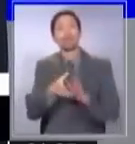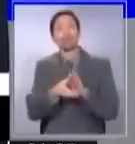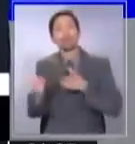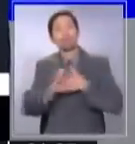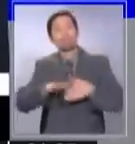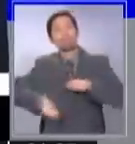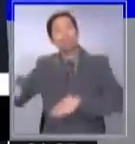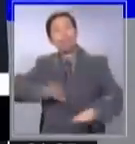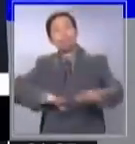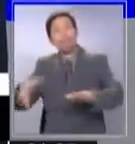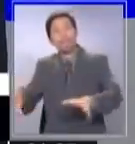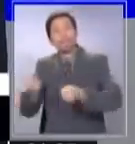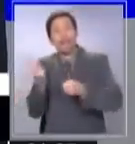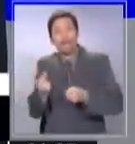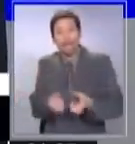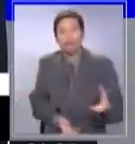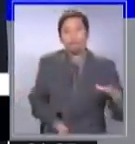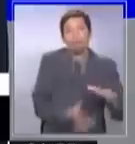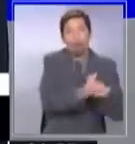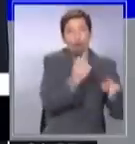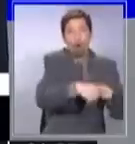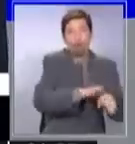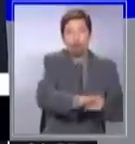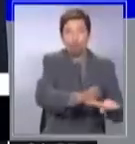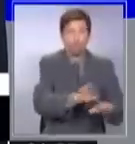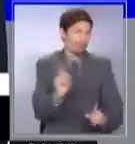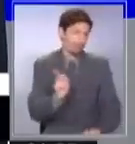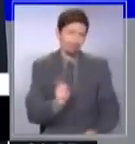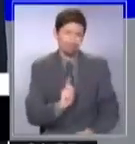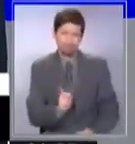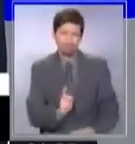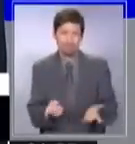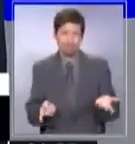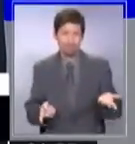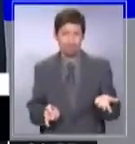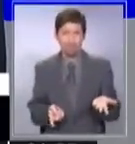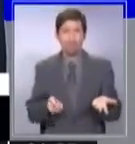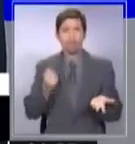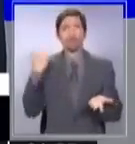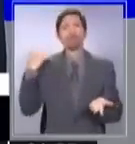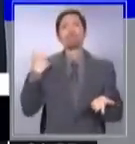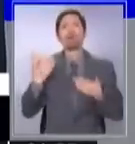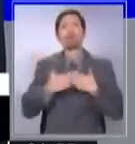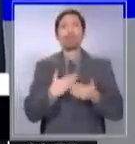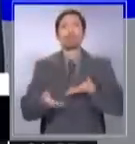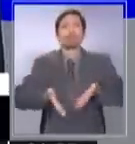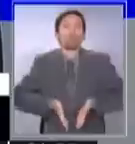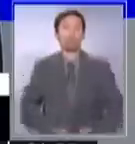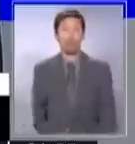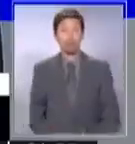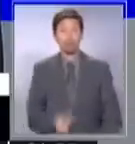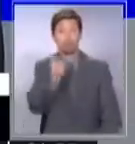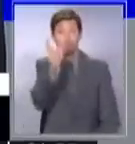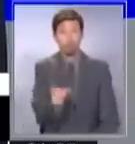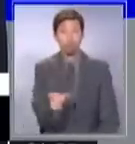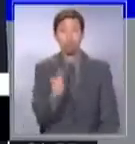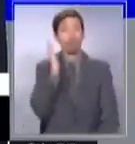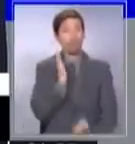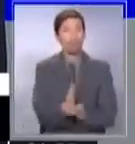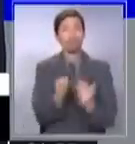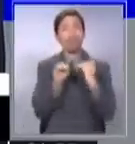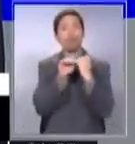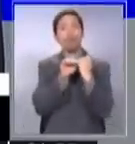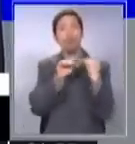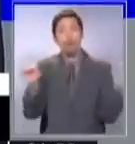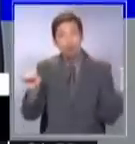otros puedan seguir nosotros lo que queremos es que sin importar el lugar donde nazca una persona puede tener igualdad de condiciones con un